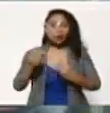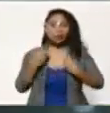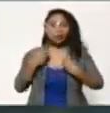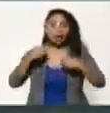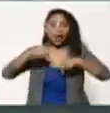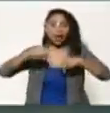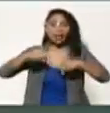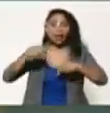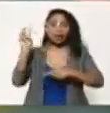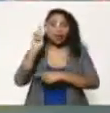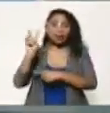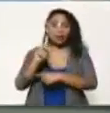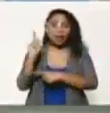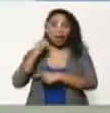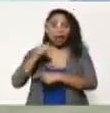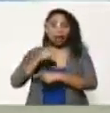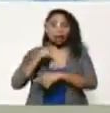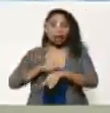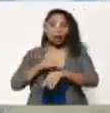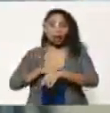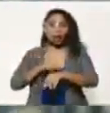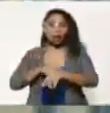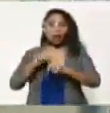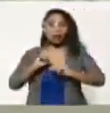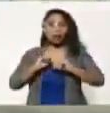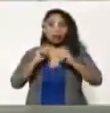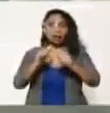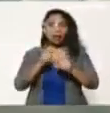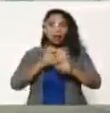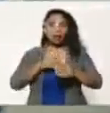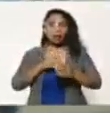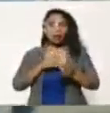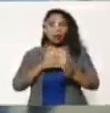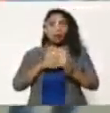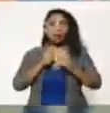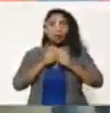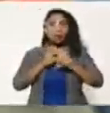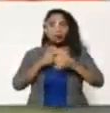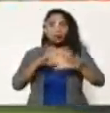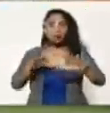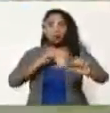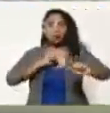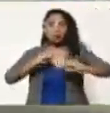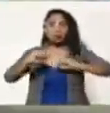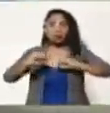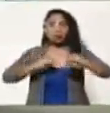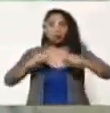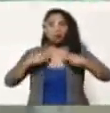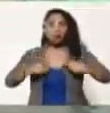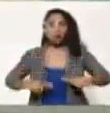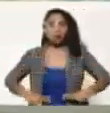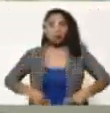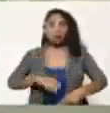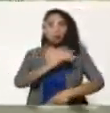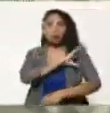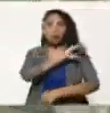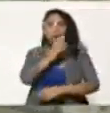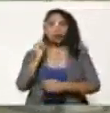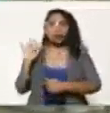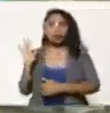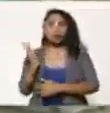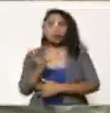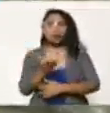caribeña a esta hora inicia el desplazamiento a la dirección de movilidad humana la dirección de servicios